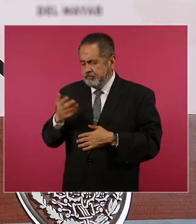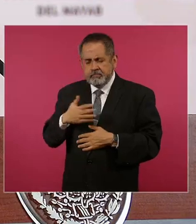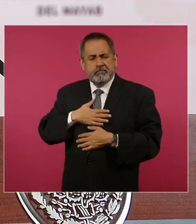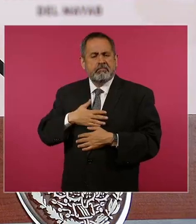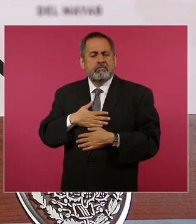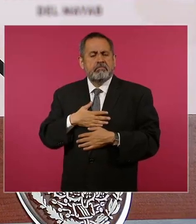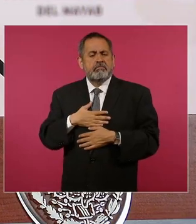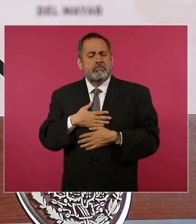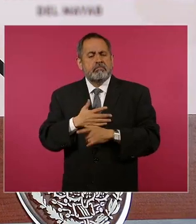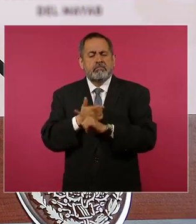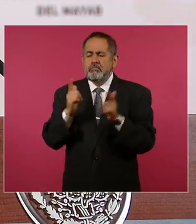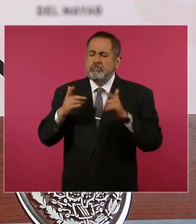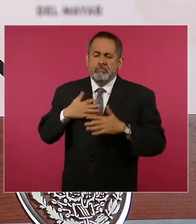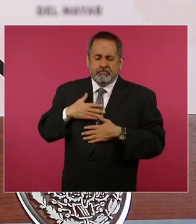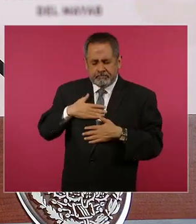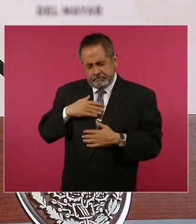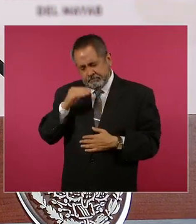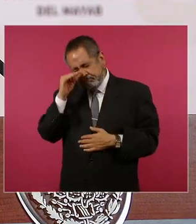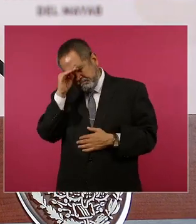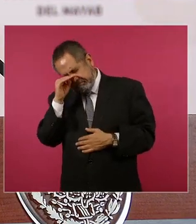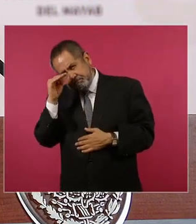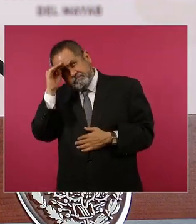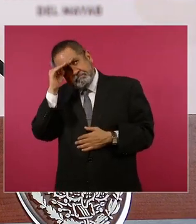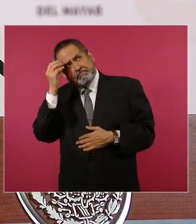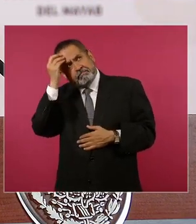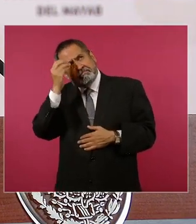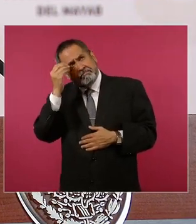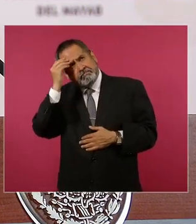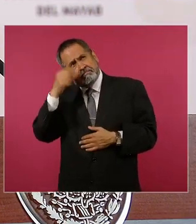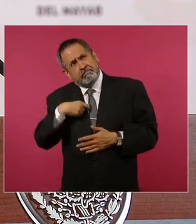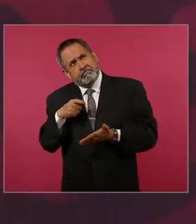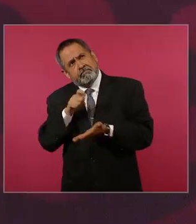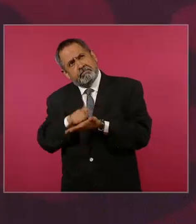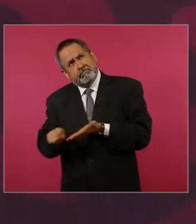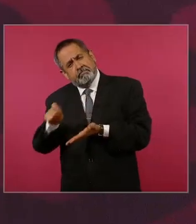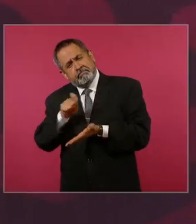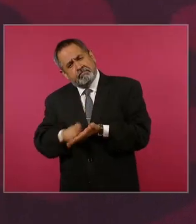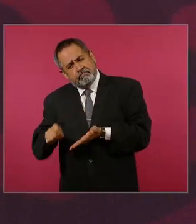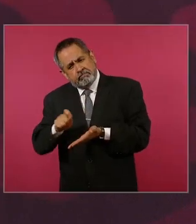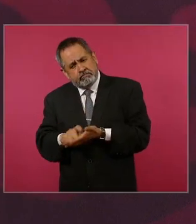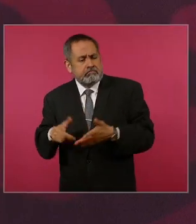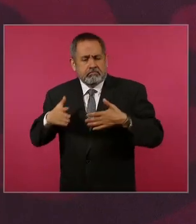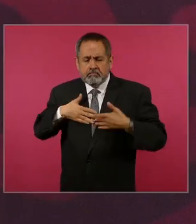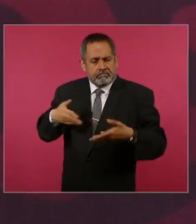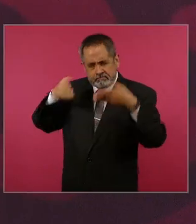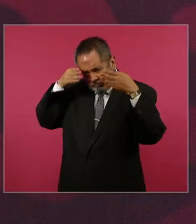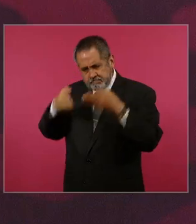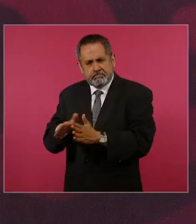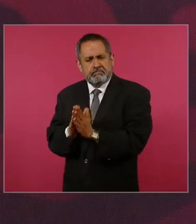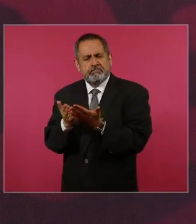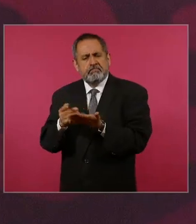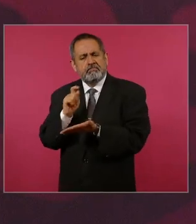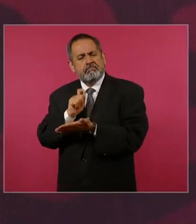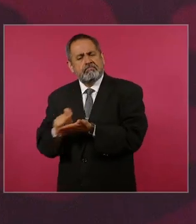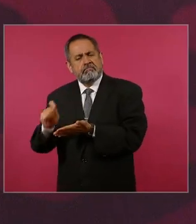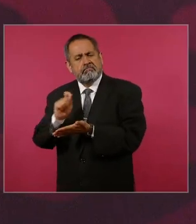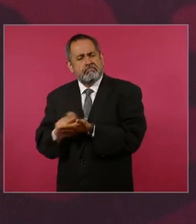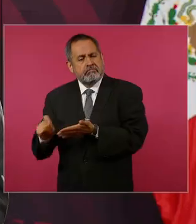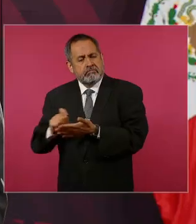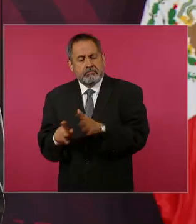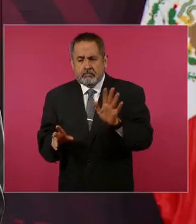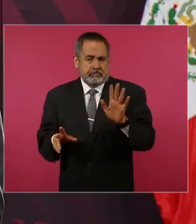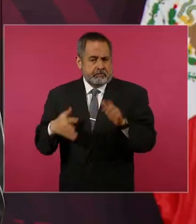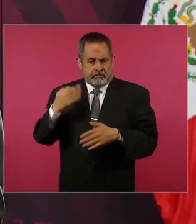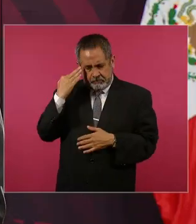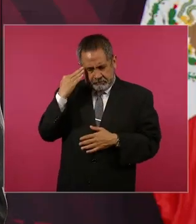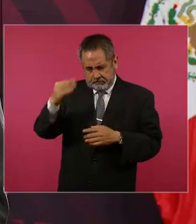momentos libres para la reflexión, porque voy a escribir, a eso me voy a dedicar. Y me va a